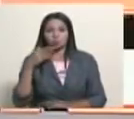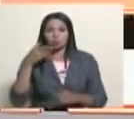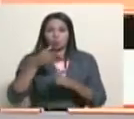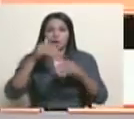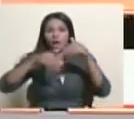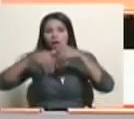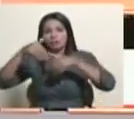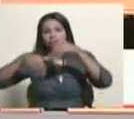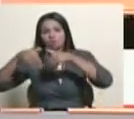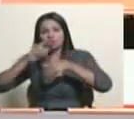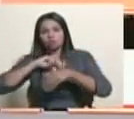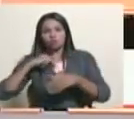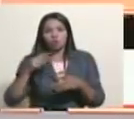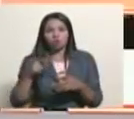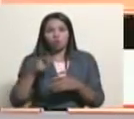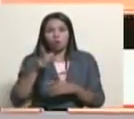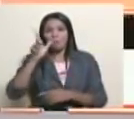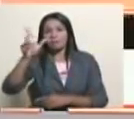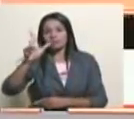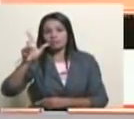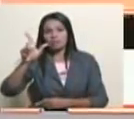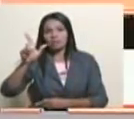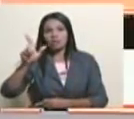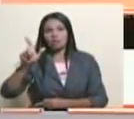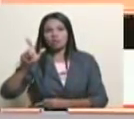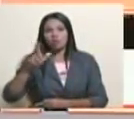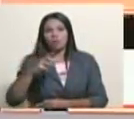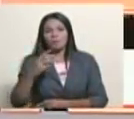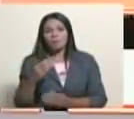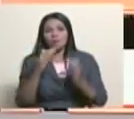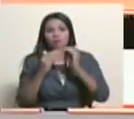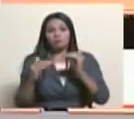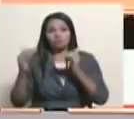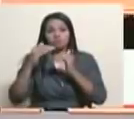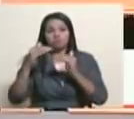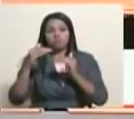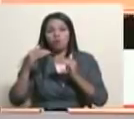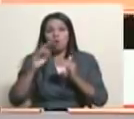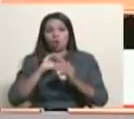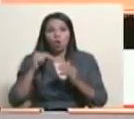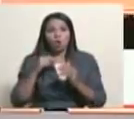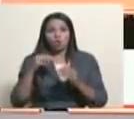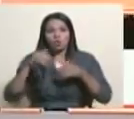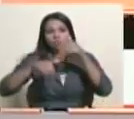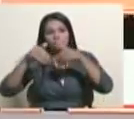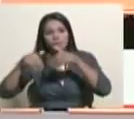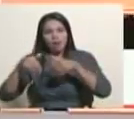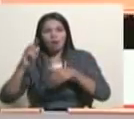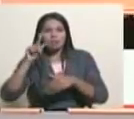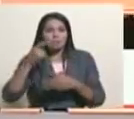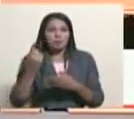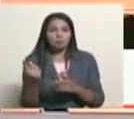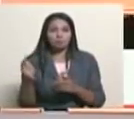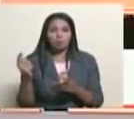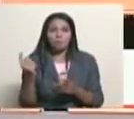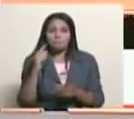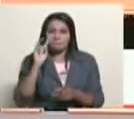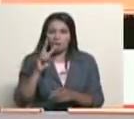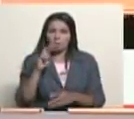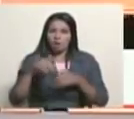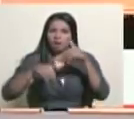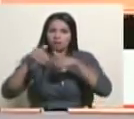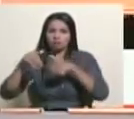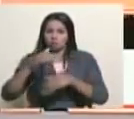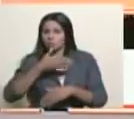elecciones, Partido Socialista Unido de Venezuela, más temprano que tarde tendremos elecciones. Cuando venga elecciones, ser